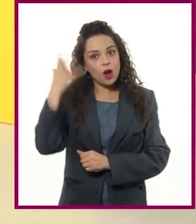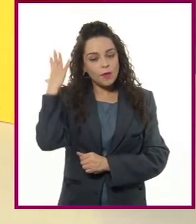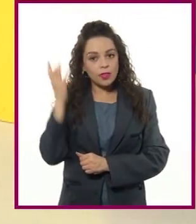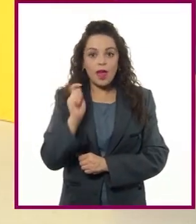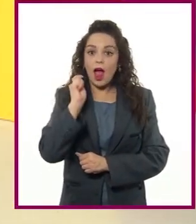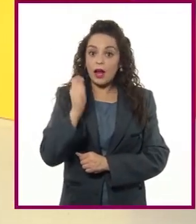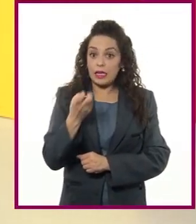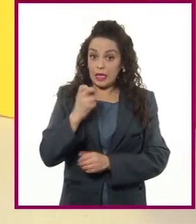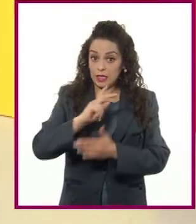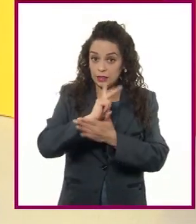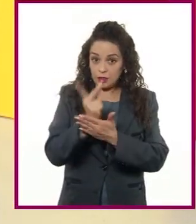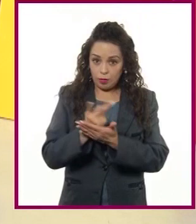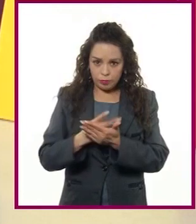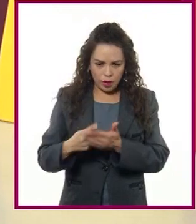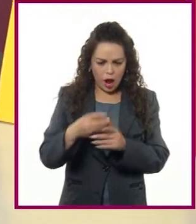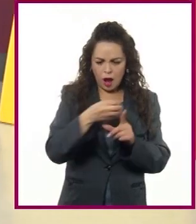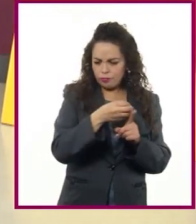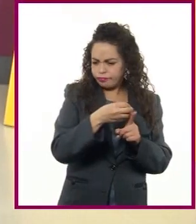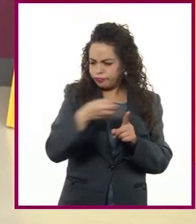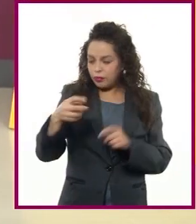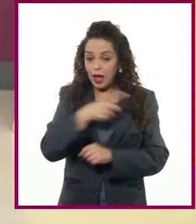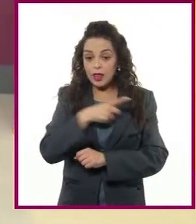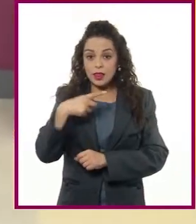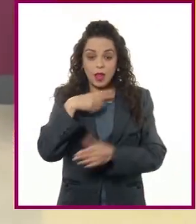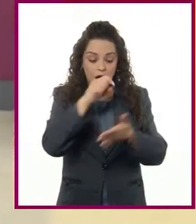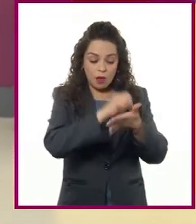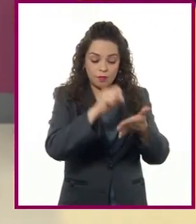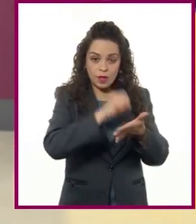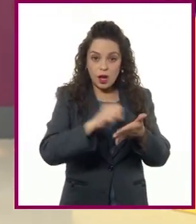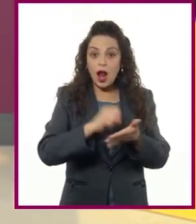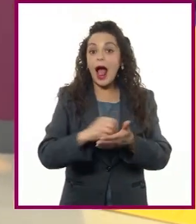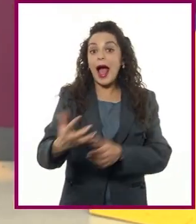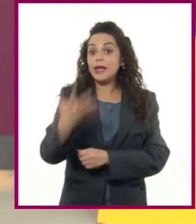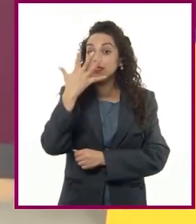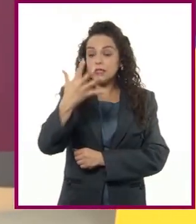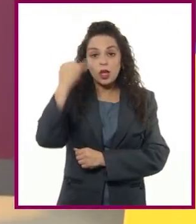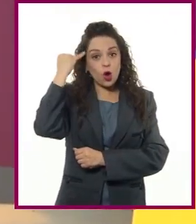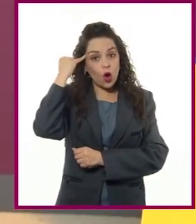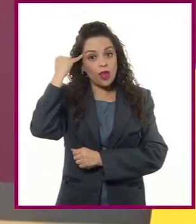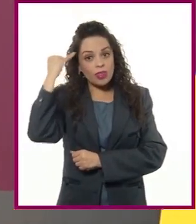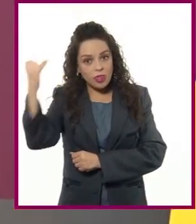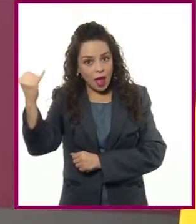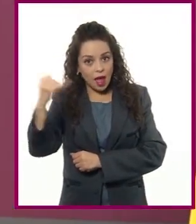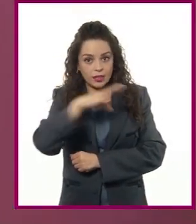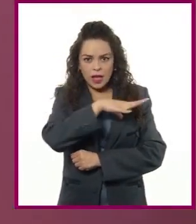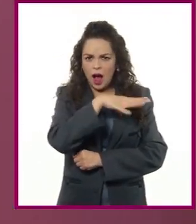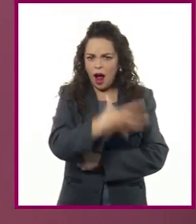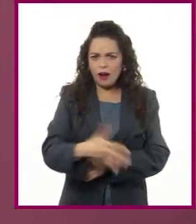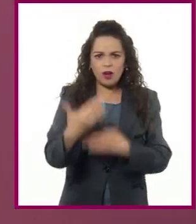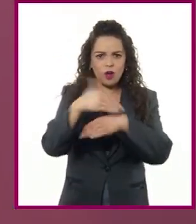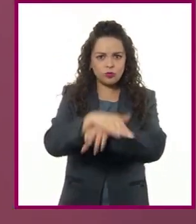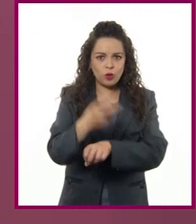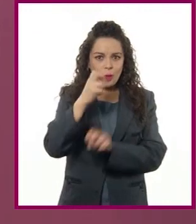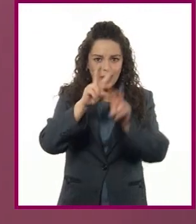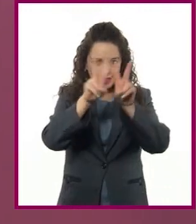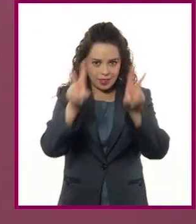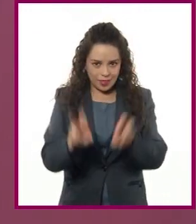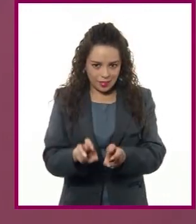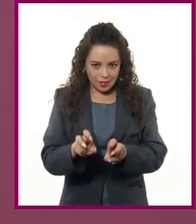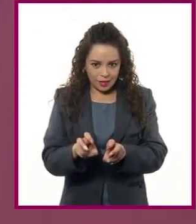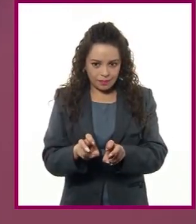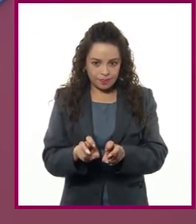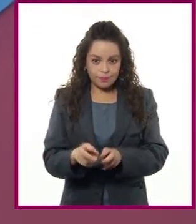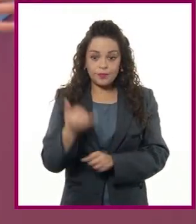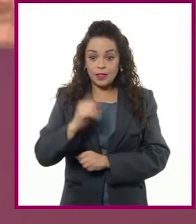de la sesión deberán anotar por lo menos 5 ideas generales sobre el tema, así como todo lo que